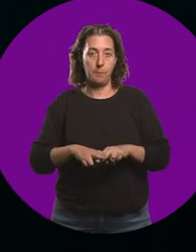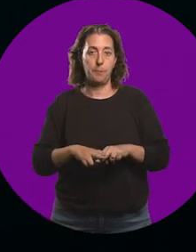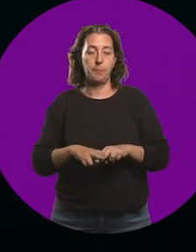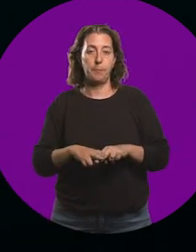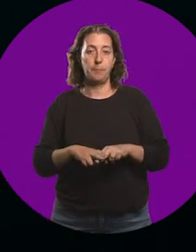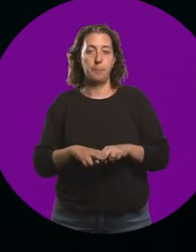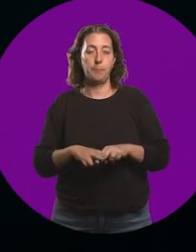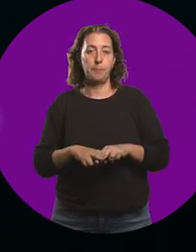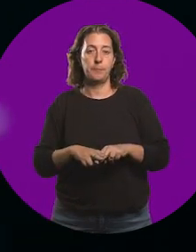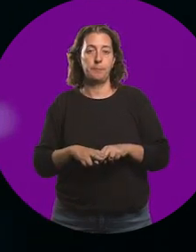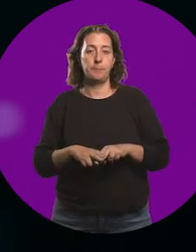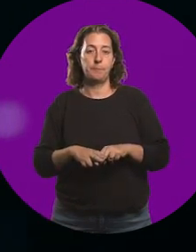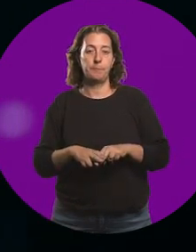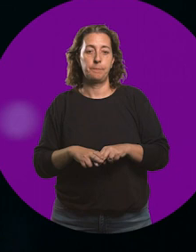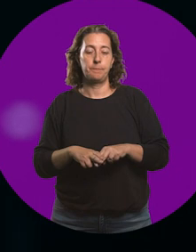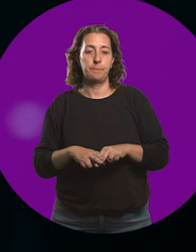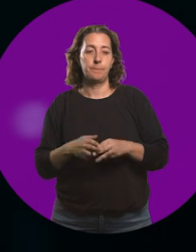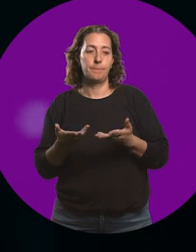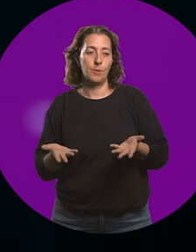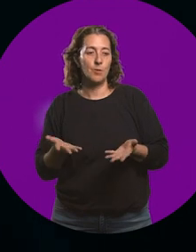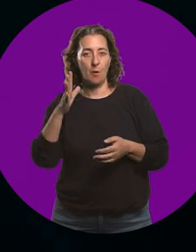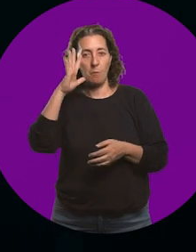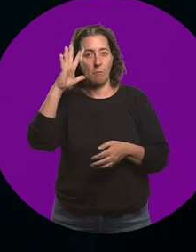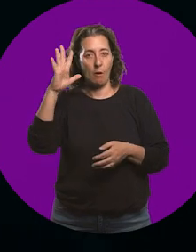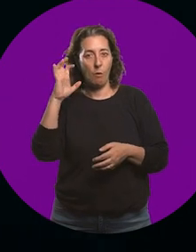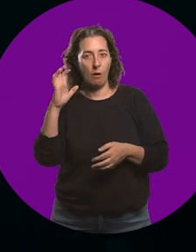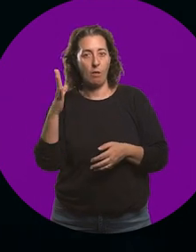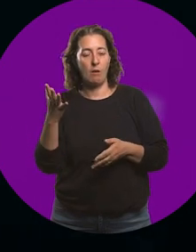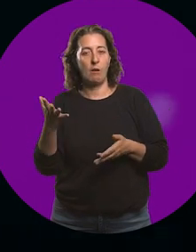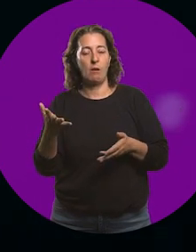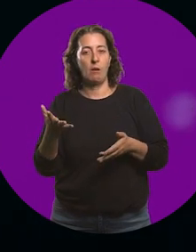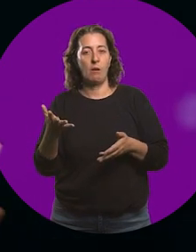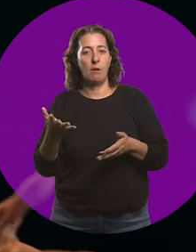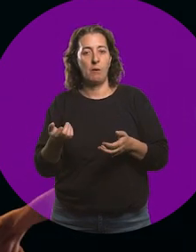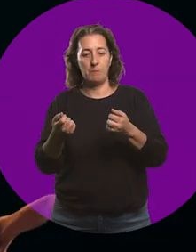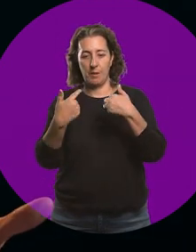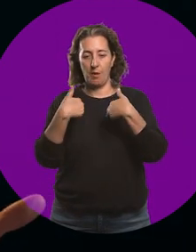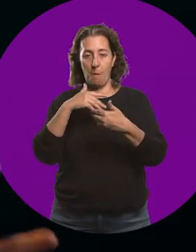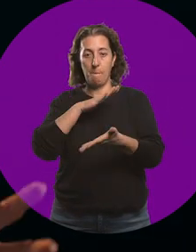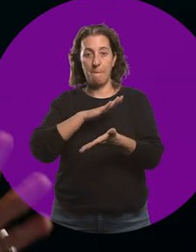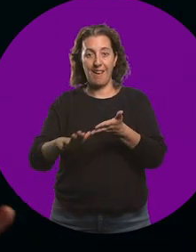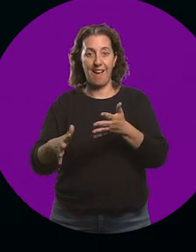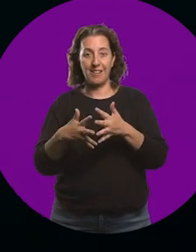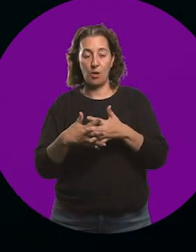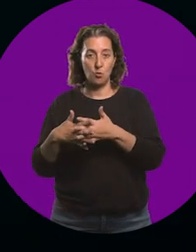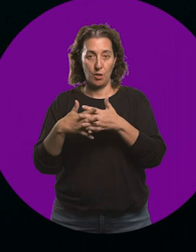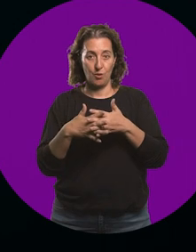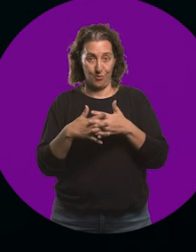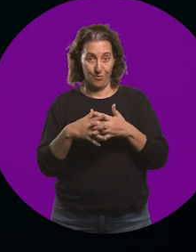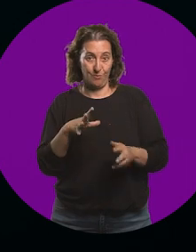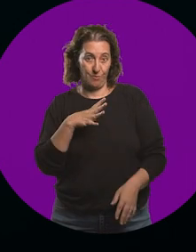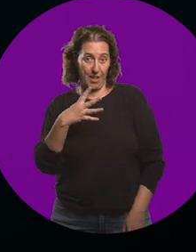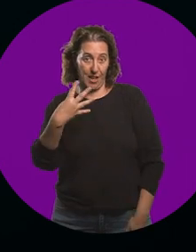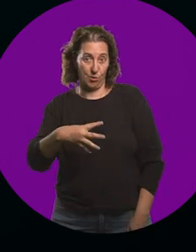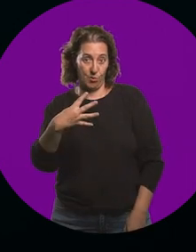y me acuerdo que cuando me dieron la beca para irme a Estados Unidos, yo tenía 14 años,